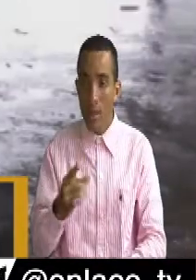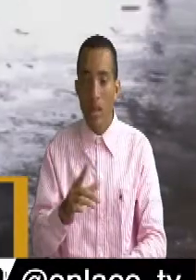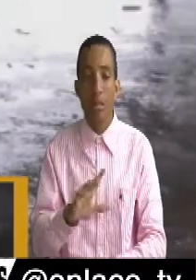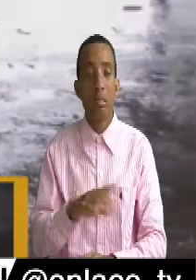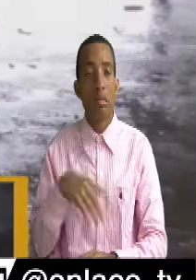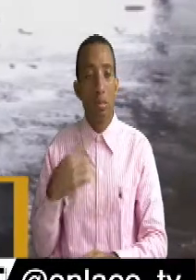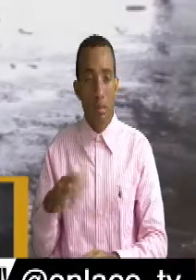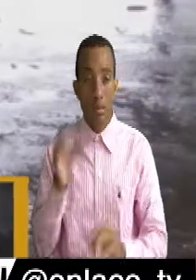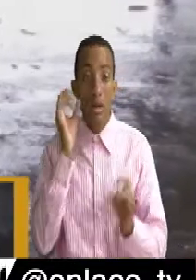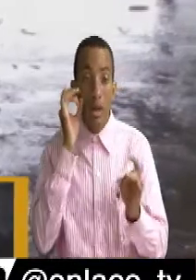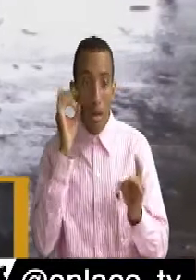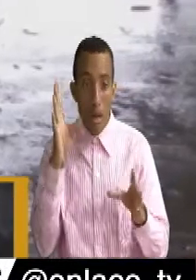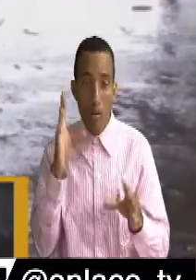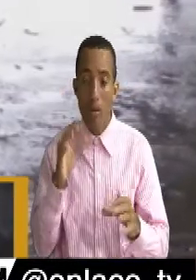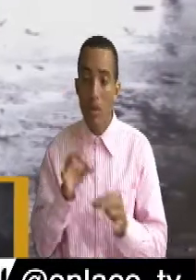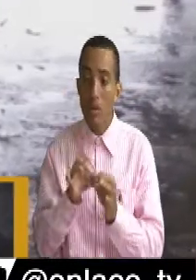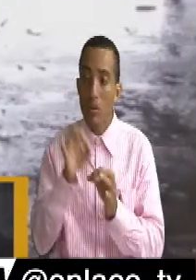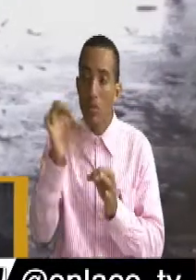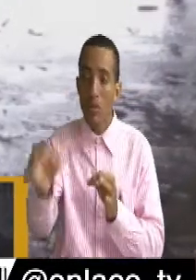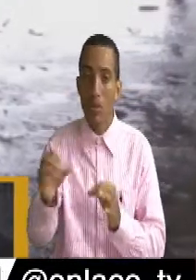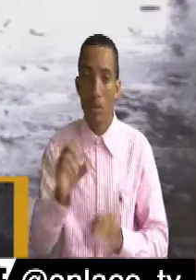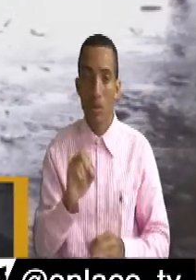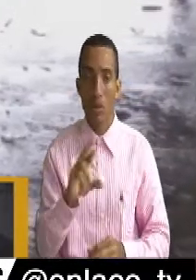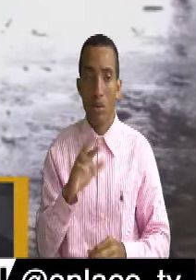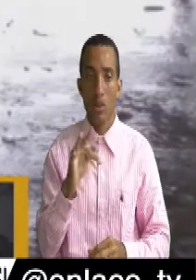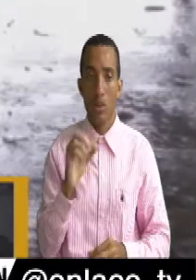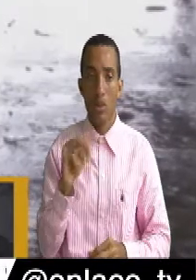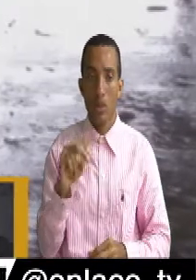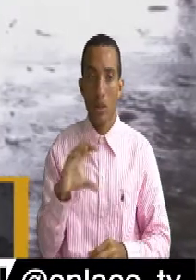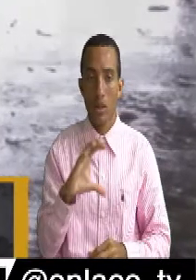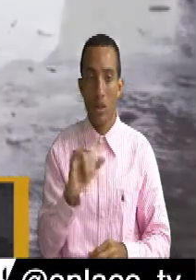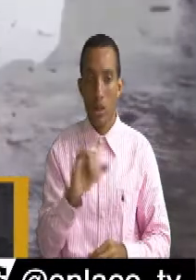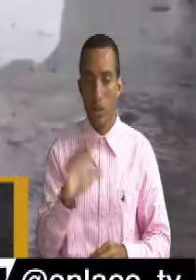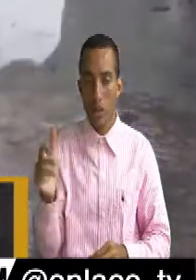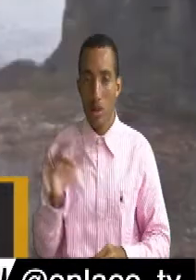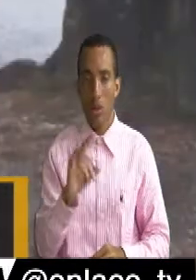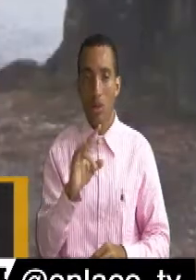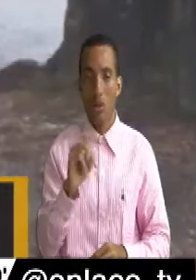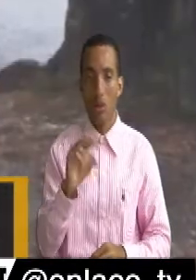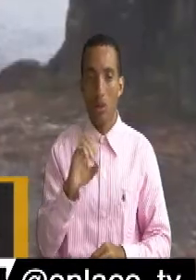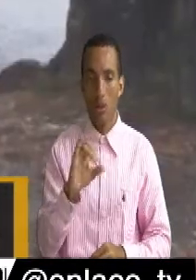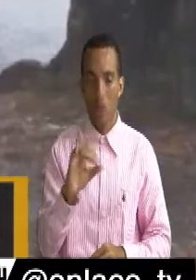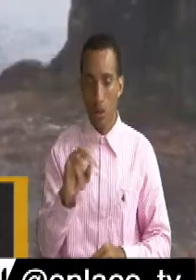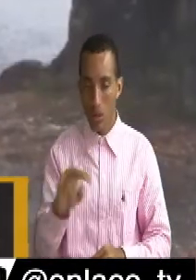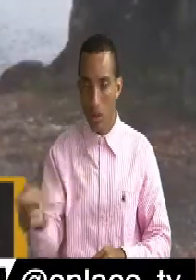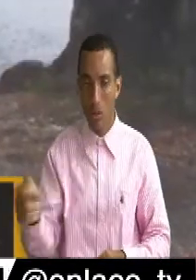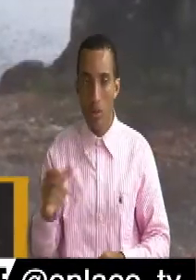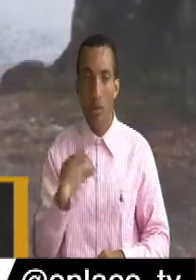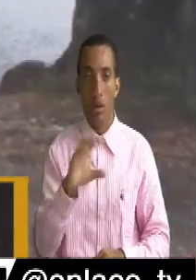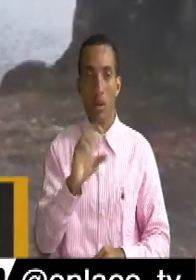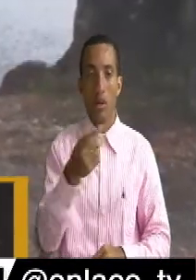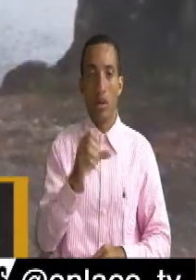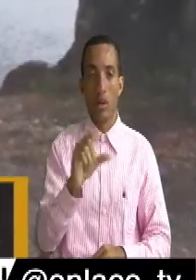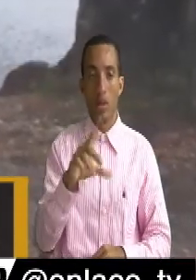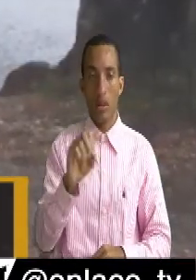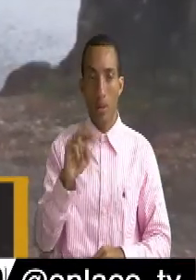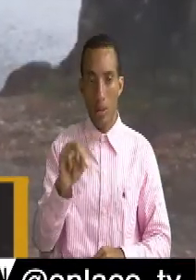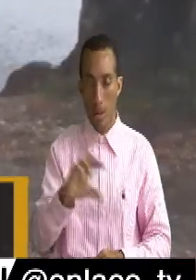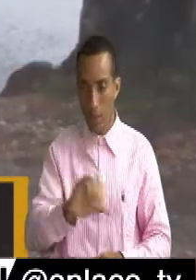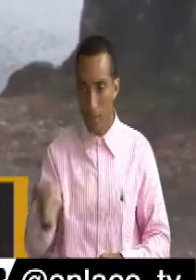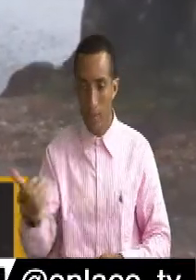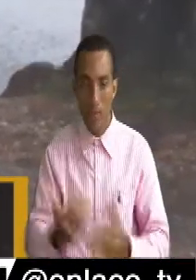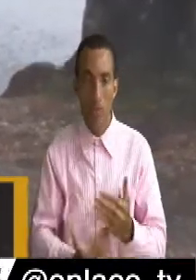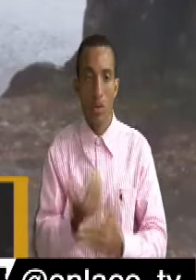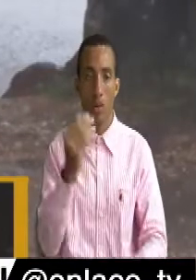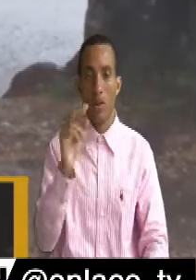y de inspección a veredas como La Hortensia, El Porvenir, La Unión, Termogalán, Nueva Venecia, entre otras que hasta ahora resultan ser